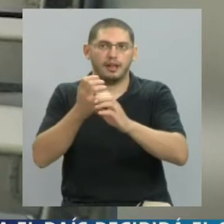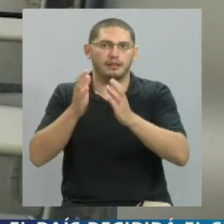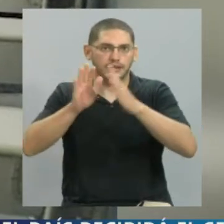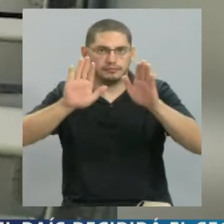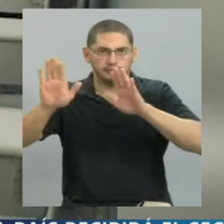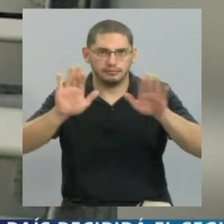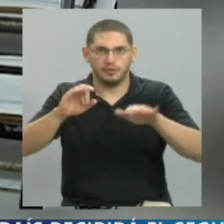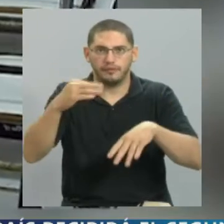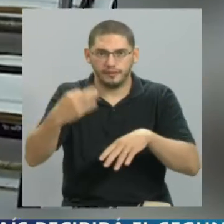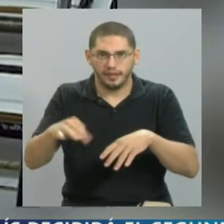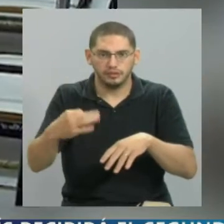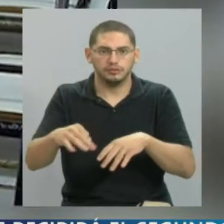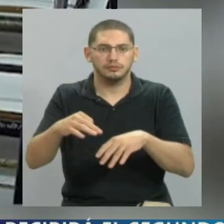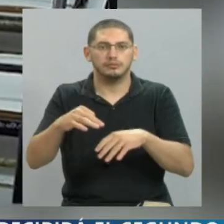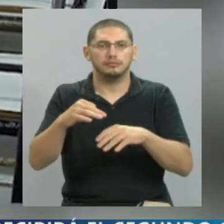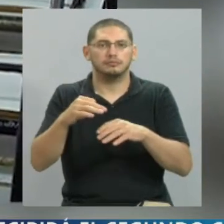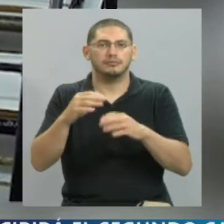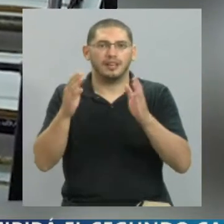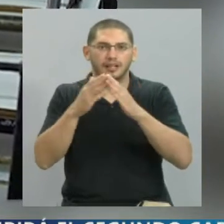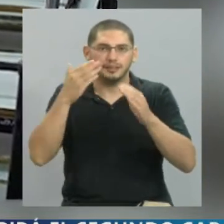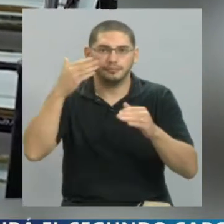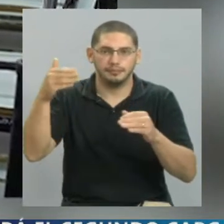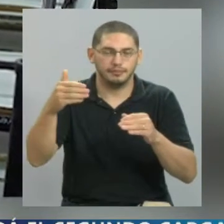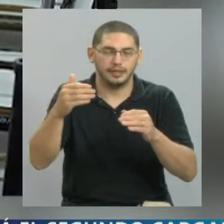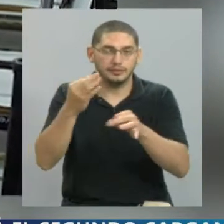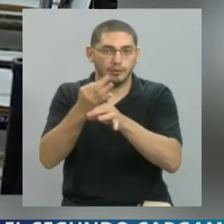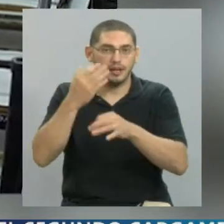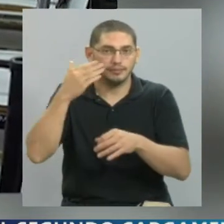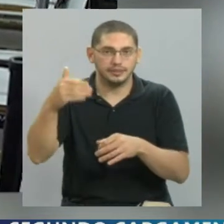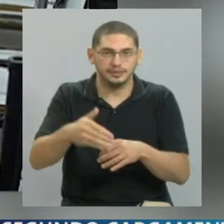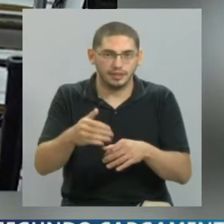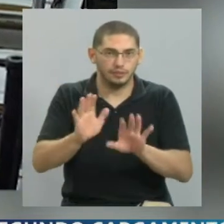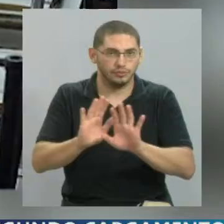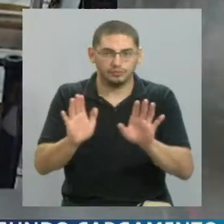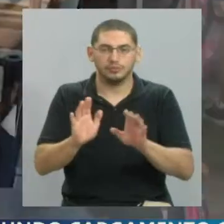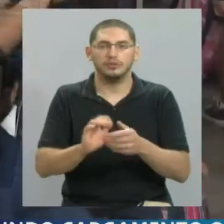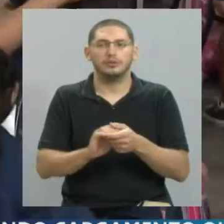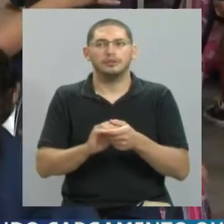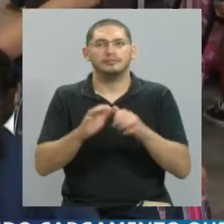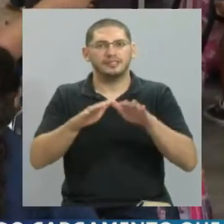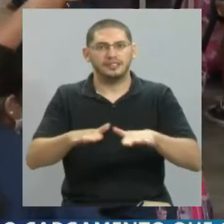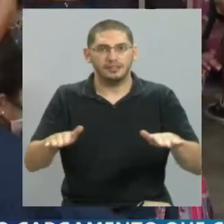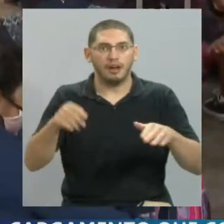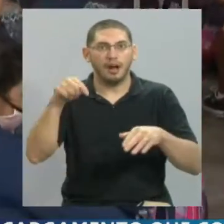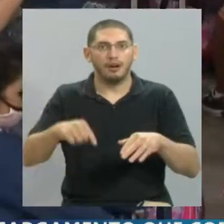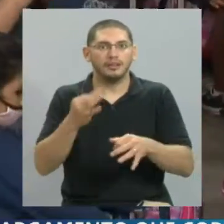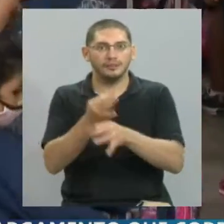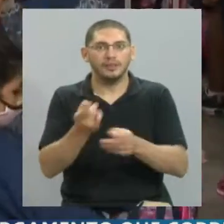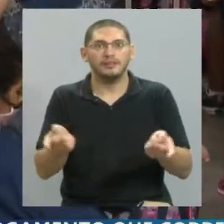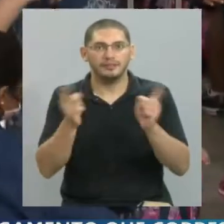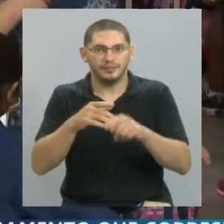esta instancia a evitar la presencialidad, estamos muy preocupados porque justamente los chicos estaban muy contentos ahora y estaban